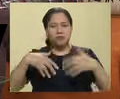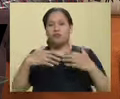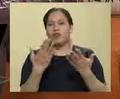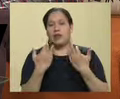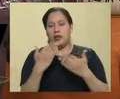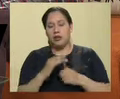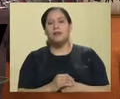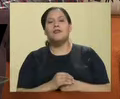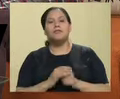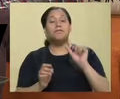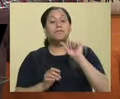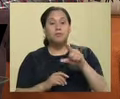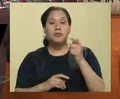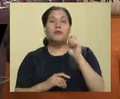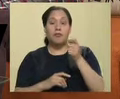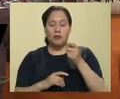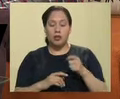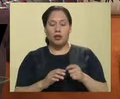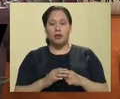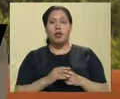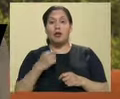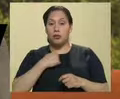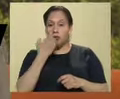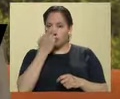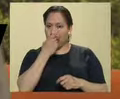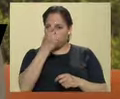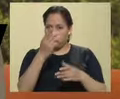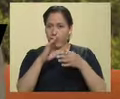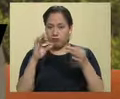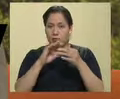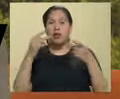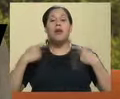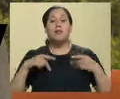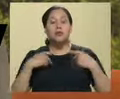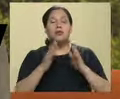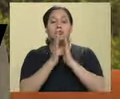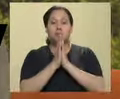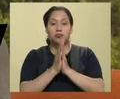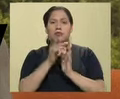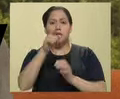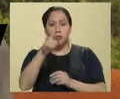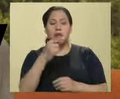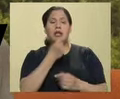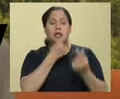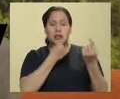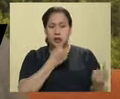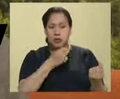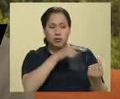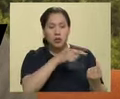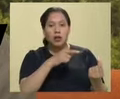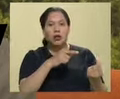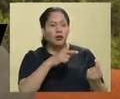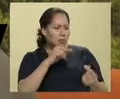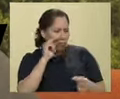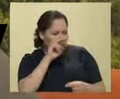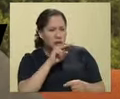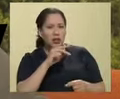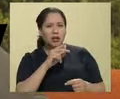Evidentemente, el mensaje que yo quiero dejar bien claro es que si tenemos un niño en donde lo vemos